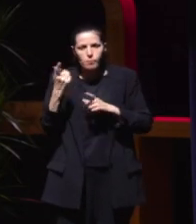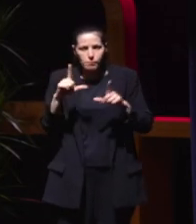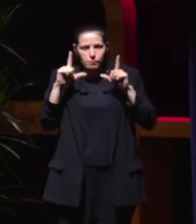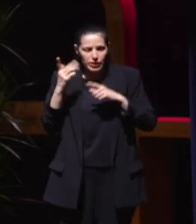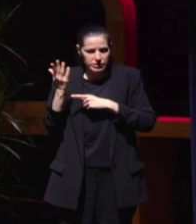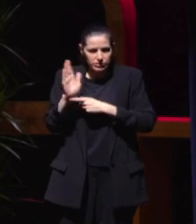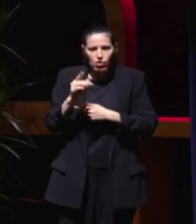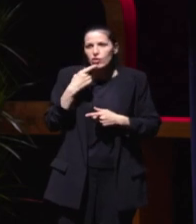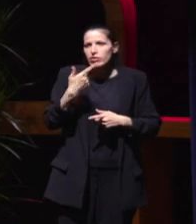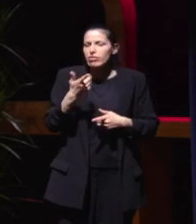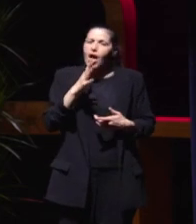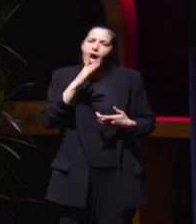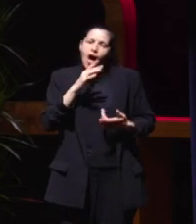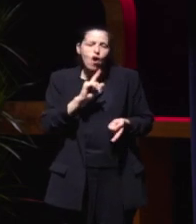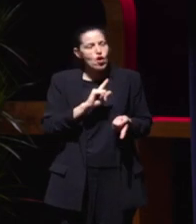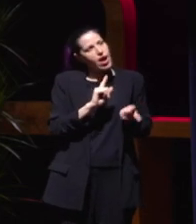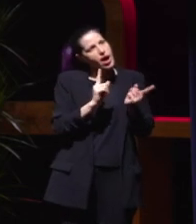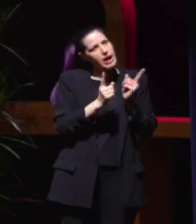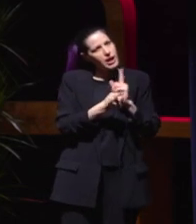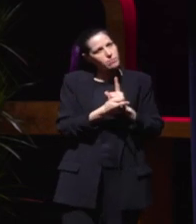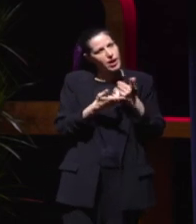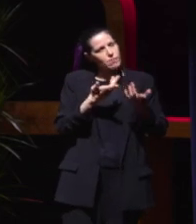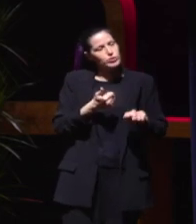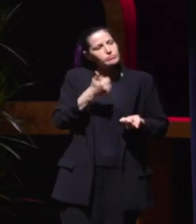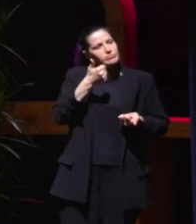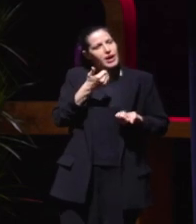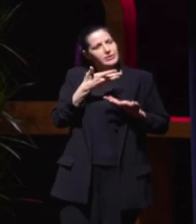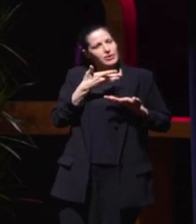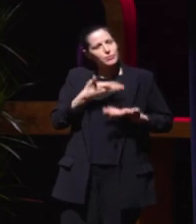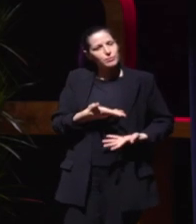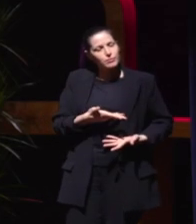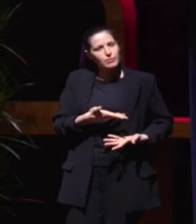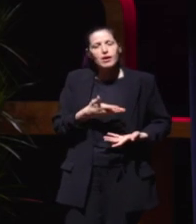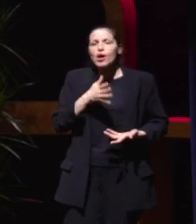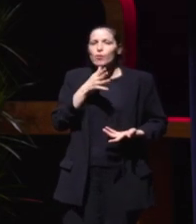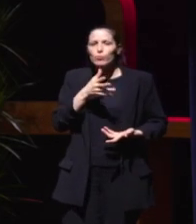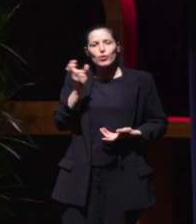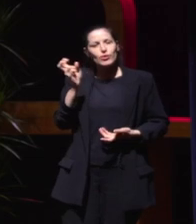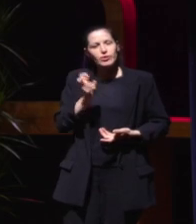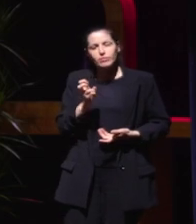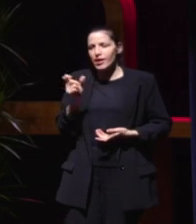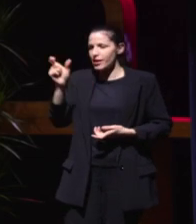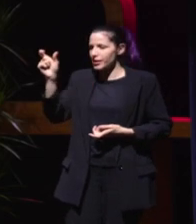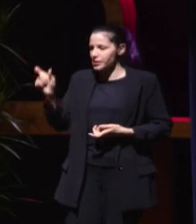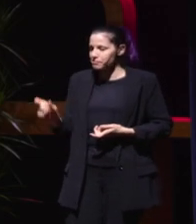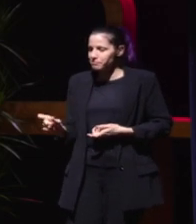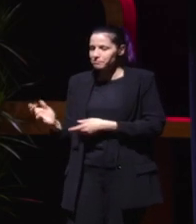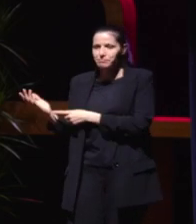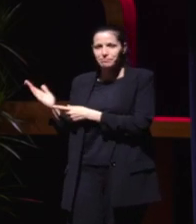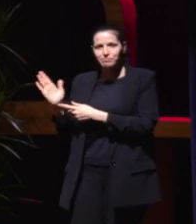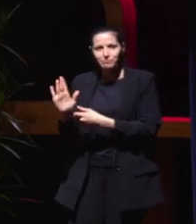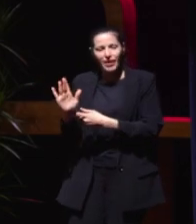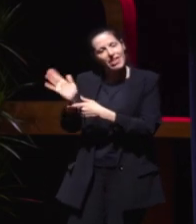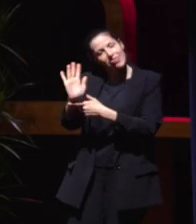vamos a relajarnos porque viene fulanita de tal con la con el cine ese señor es como para